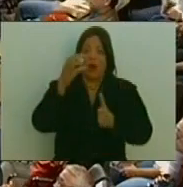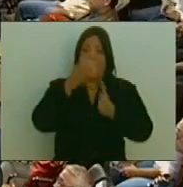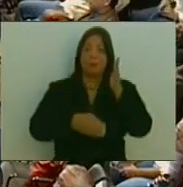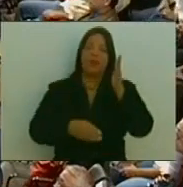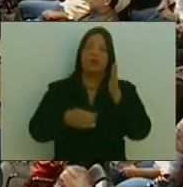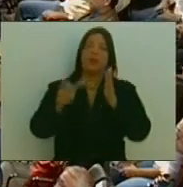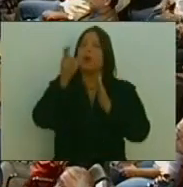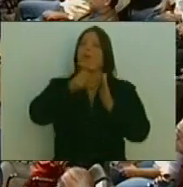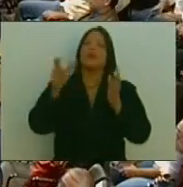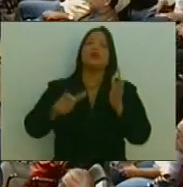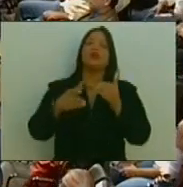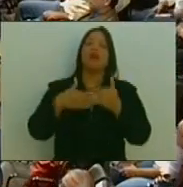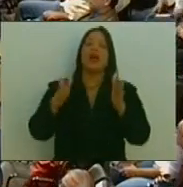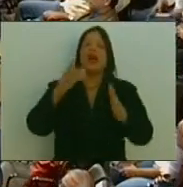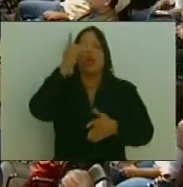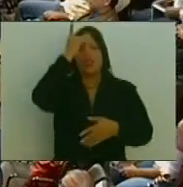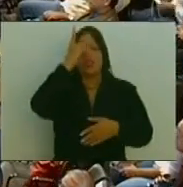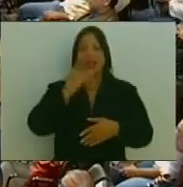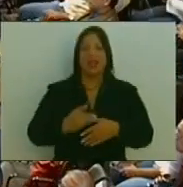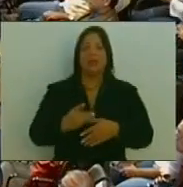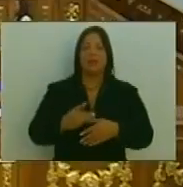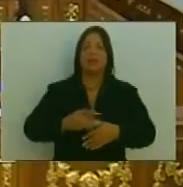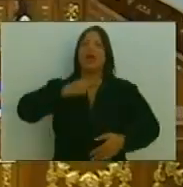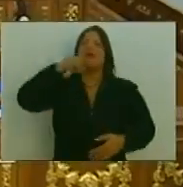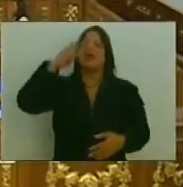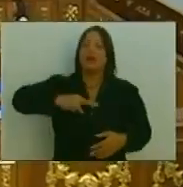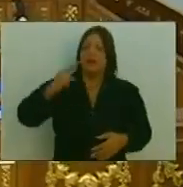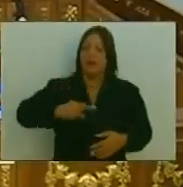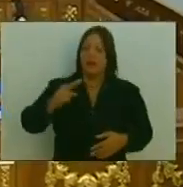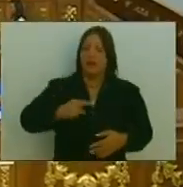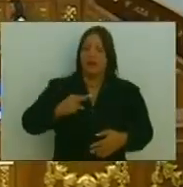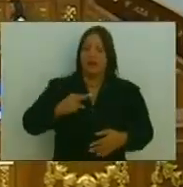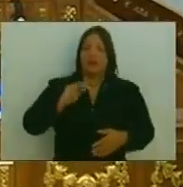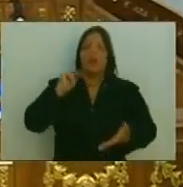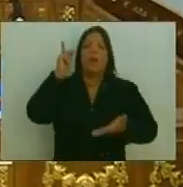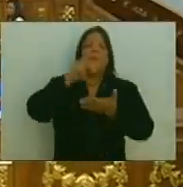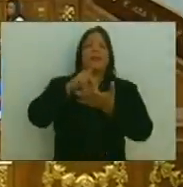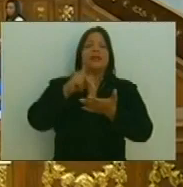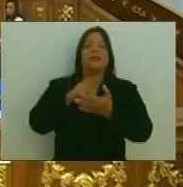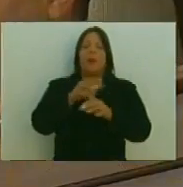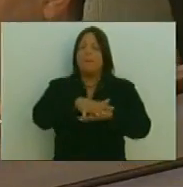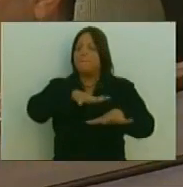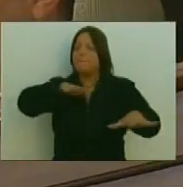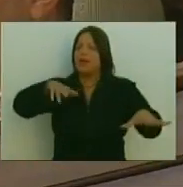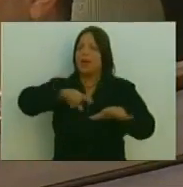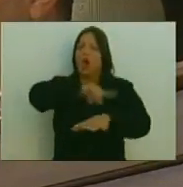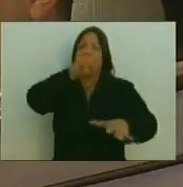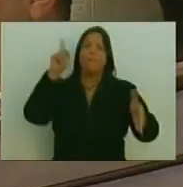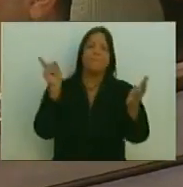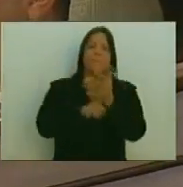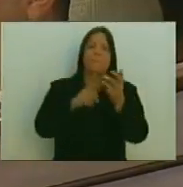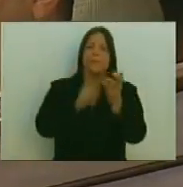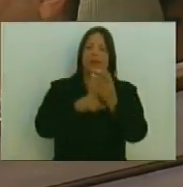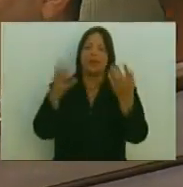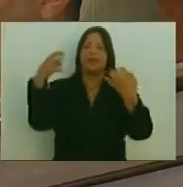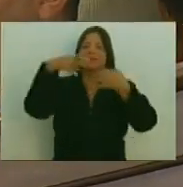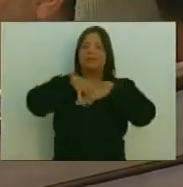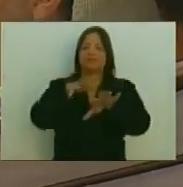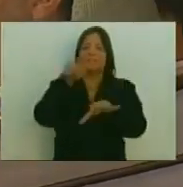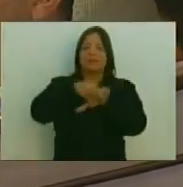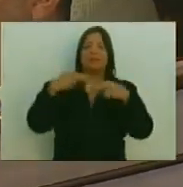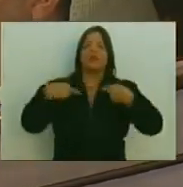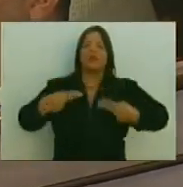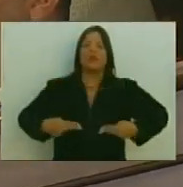las personas con discapacidad, realmente podamos ver una participación plena, protagónica, inclusiva y